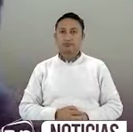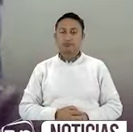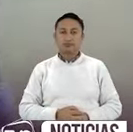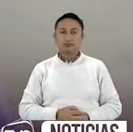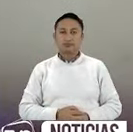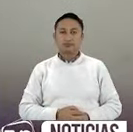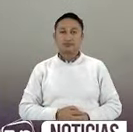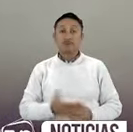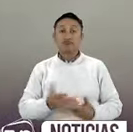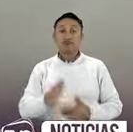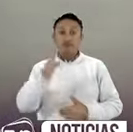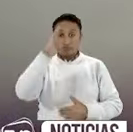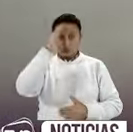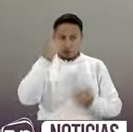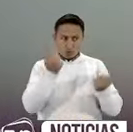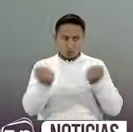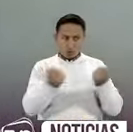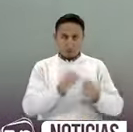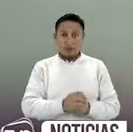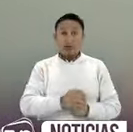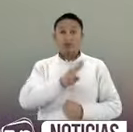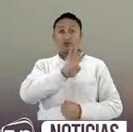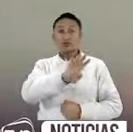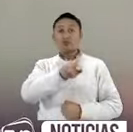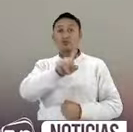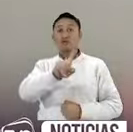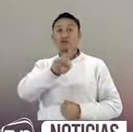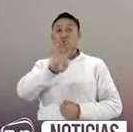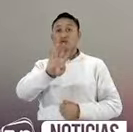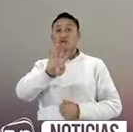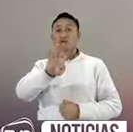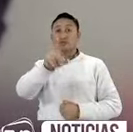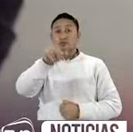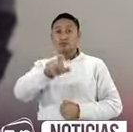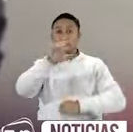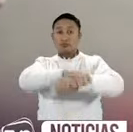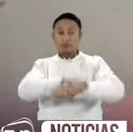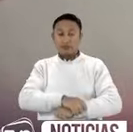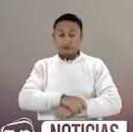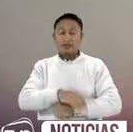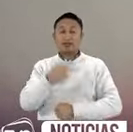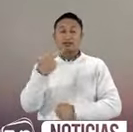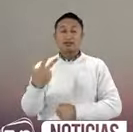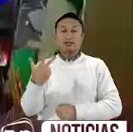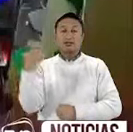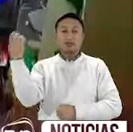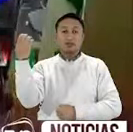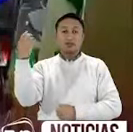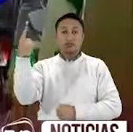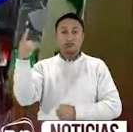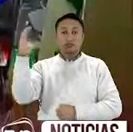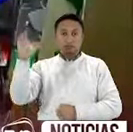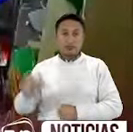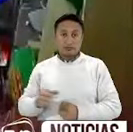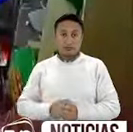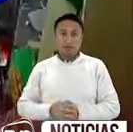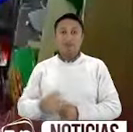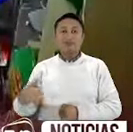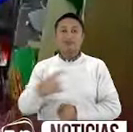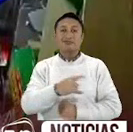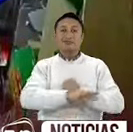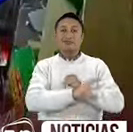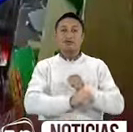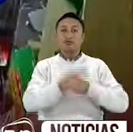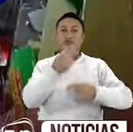En el operativo Amanecer Radiante, 414 fueron capturados, 3 venezolanos y un colombiano, quienes estarían relacionados a varios robos